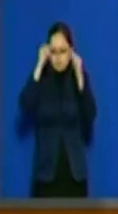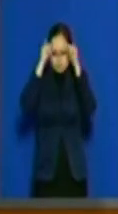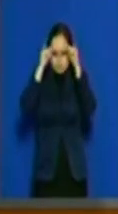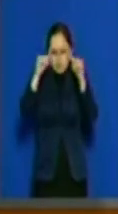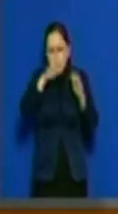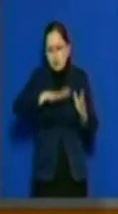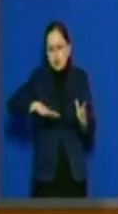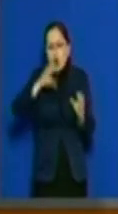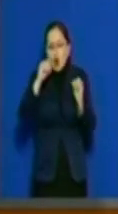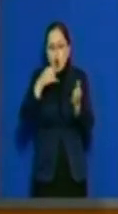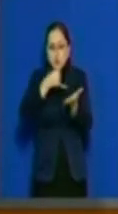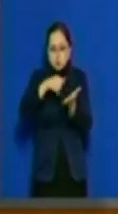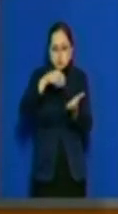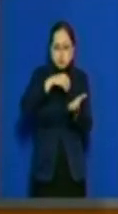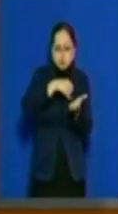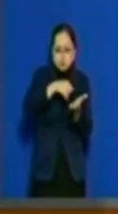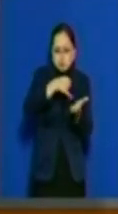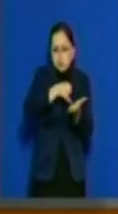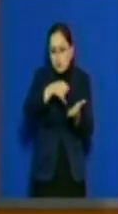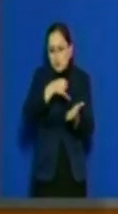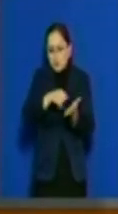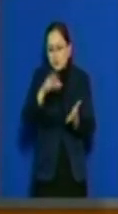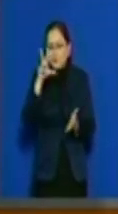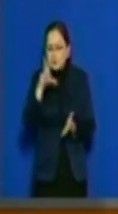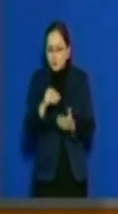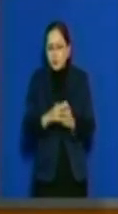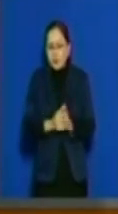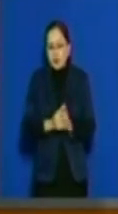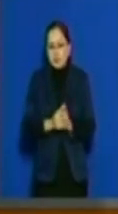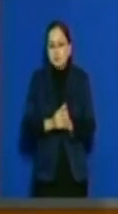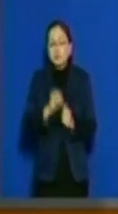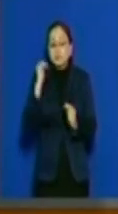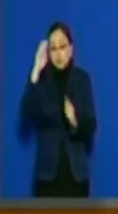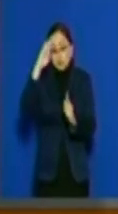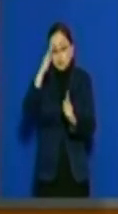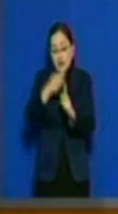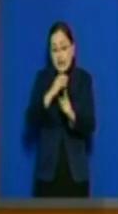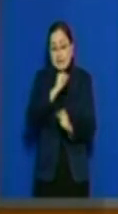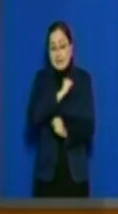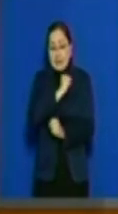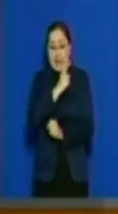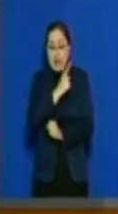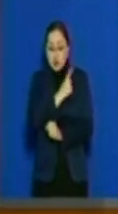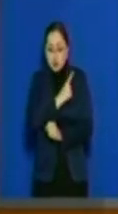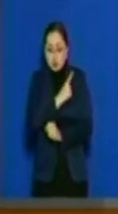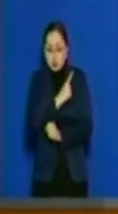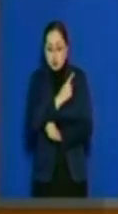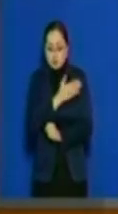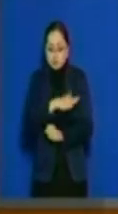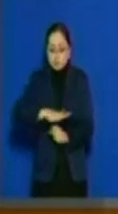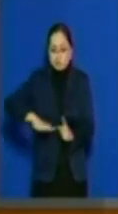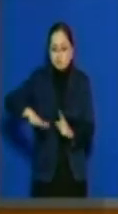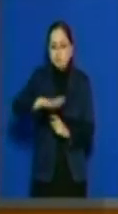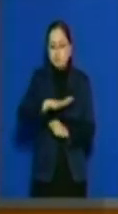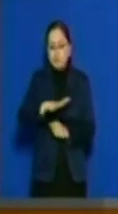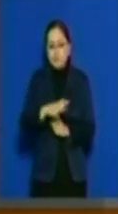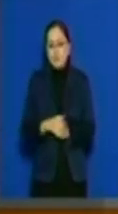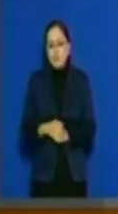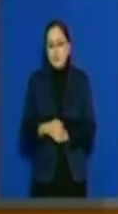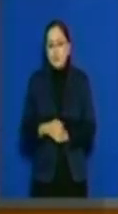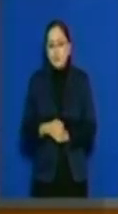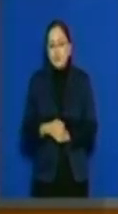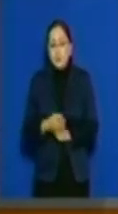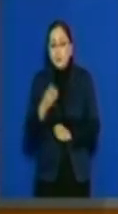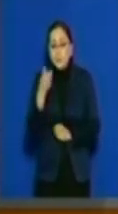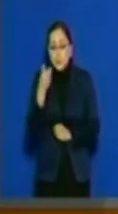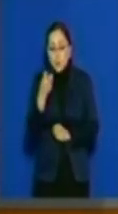la agricultura de este país, sino con la salud pública. Y por esta razón, quiero